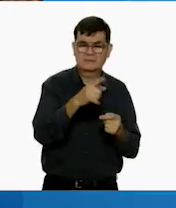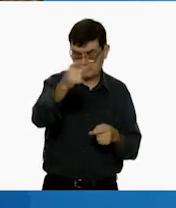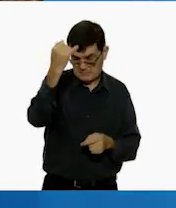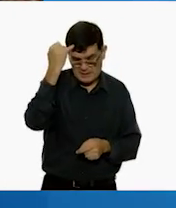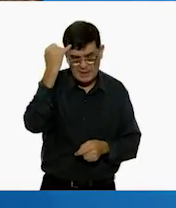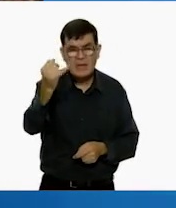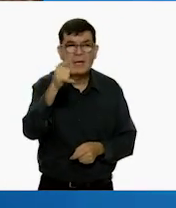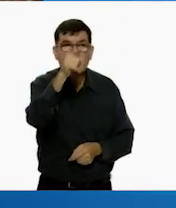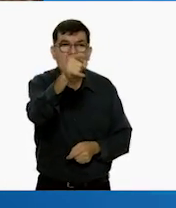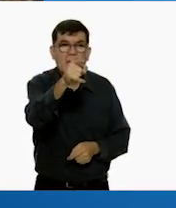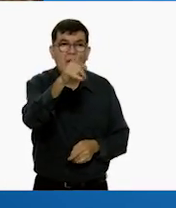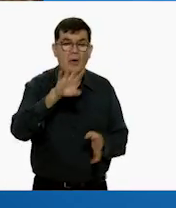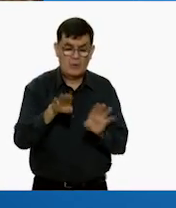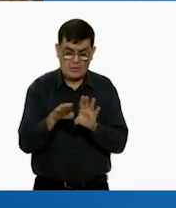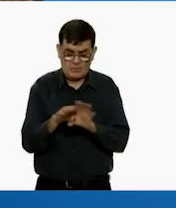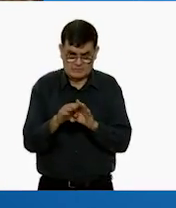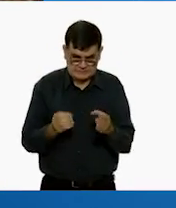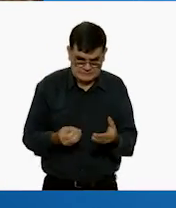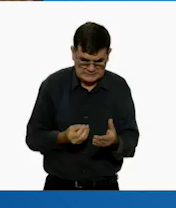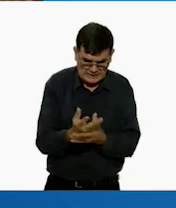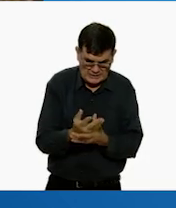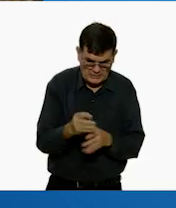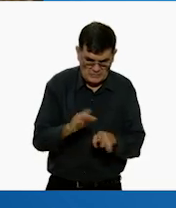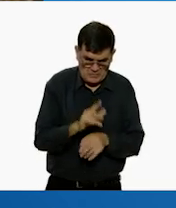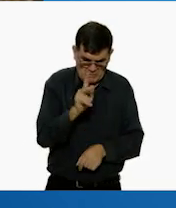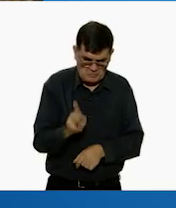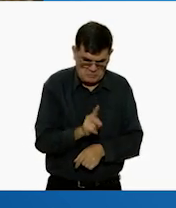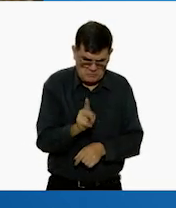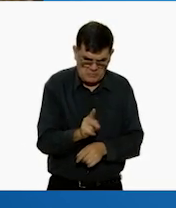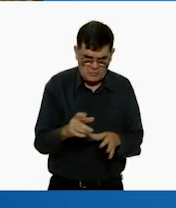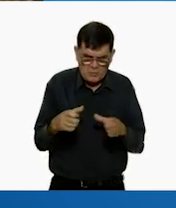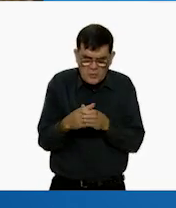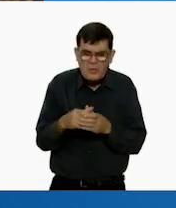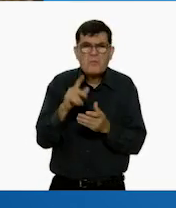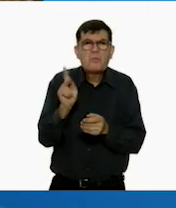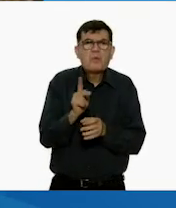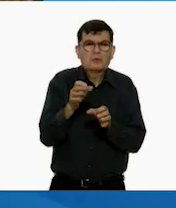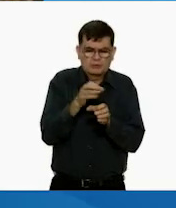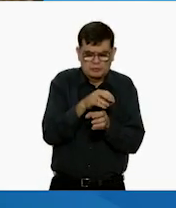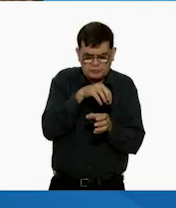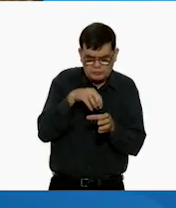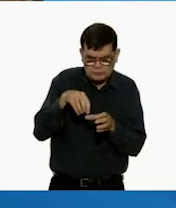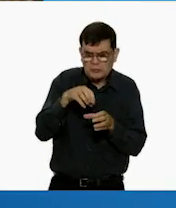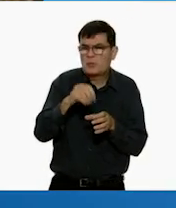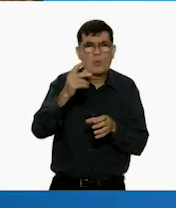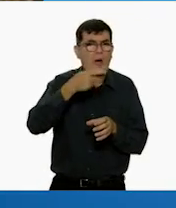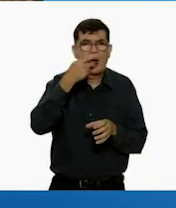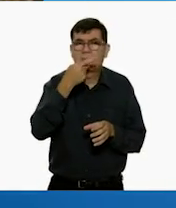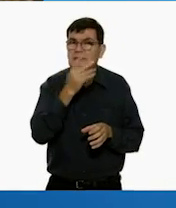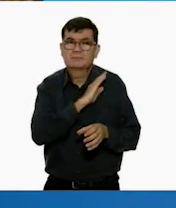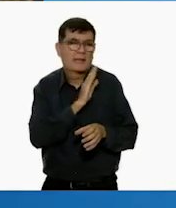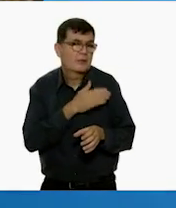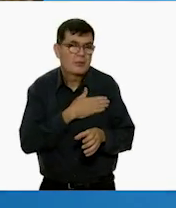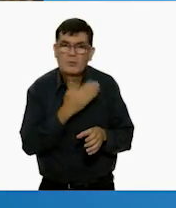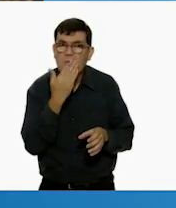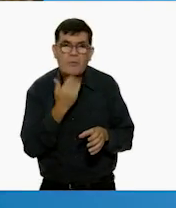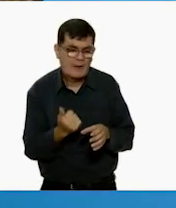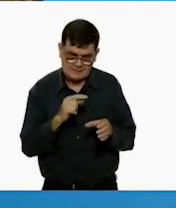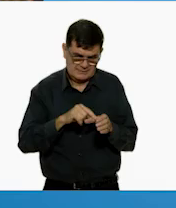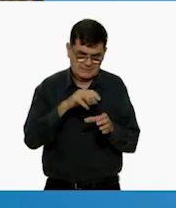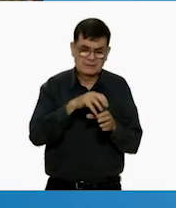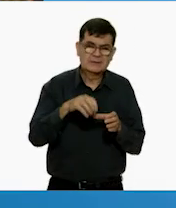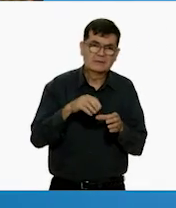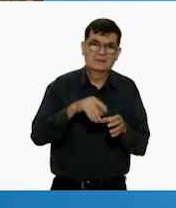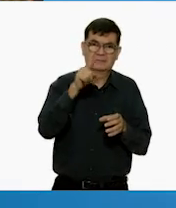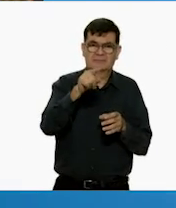usted salir de un pueblo de 20 familias, no hablar español, en un país donde es la lengua